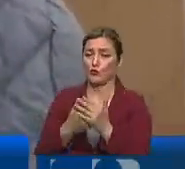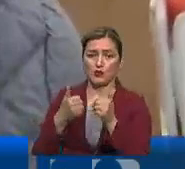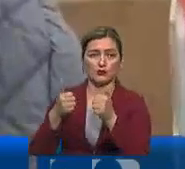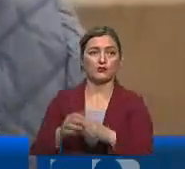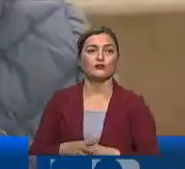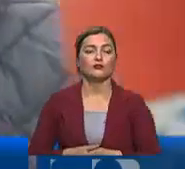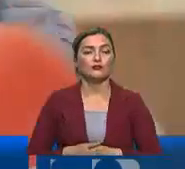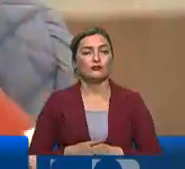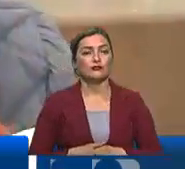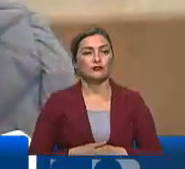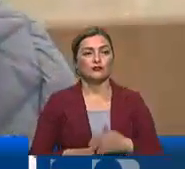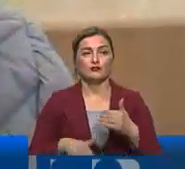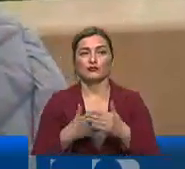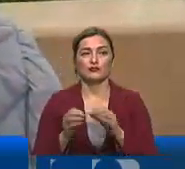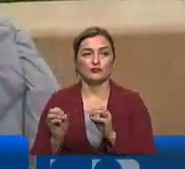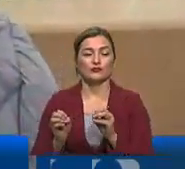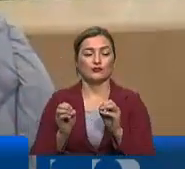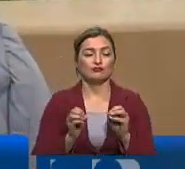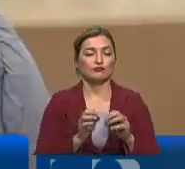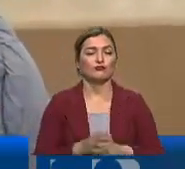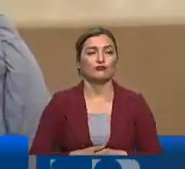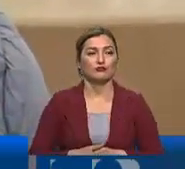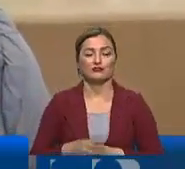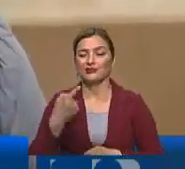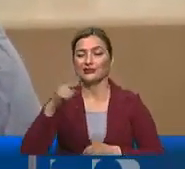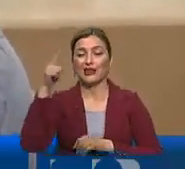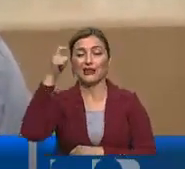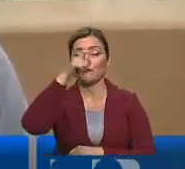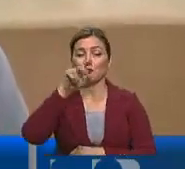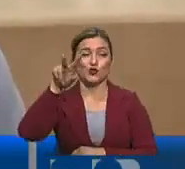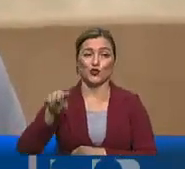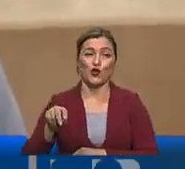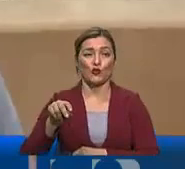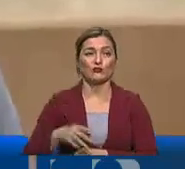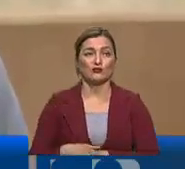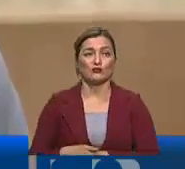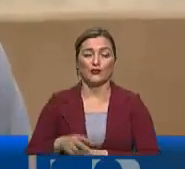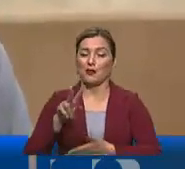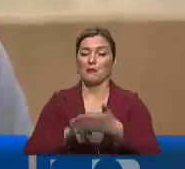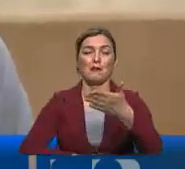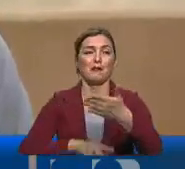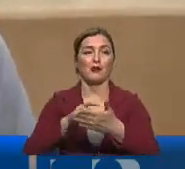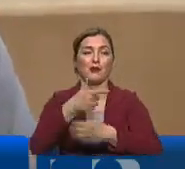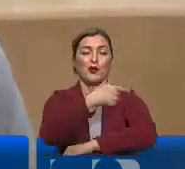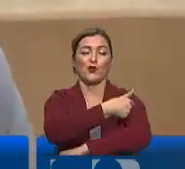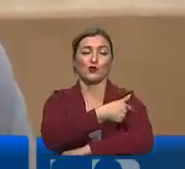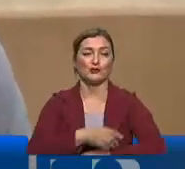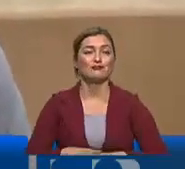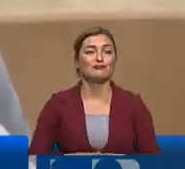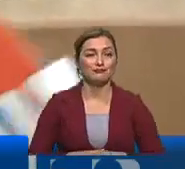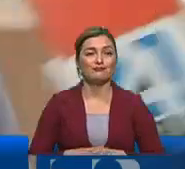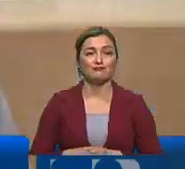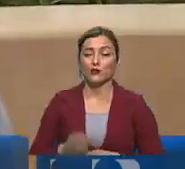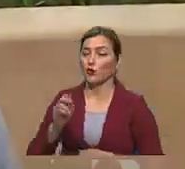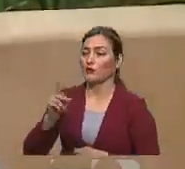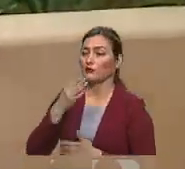regla? Tenía todo en regla, pero ahora le están complicando, dice que no le han validado las vacunas. Ah, ok,